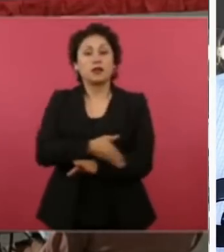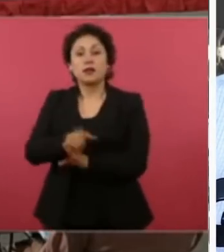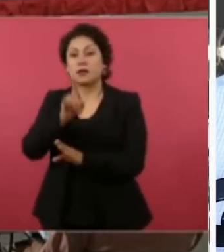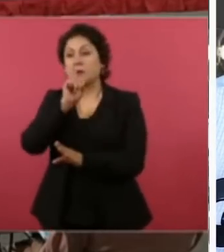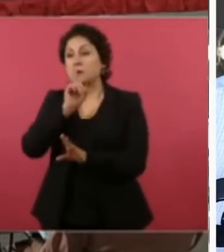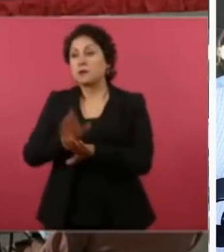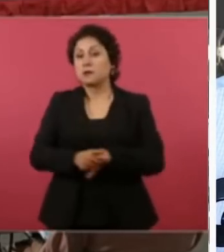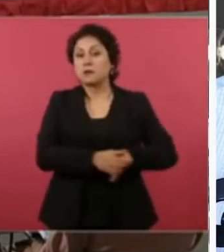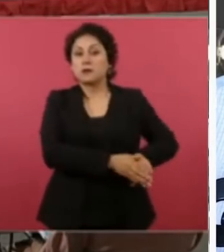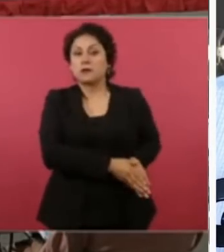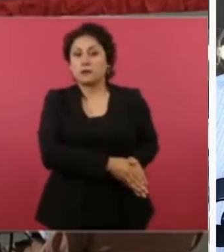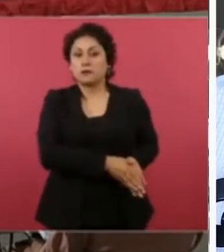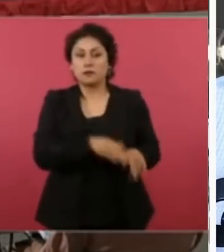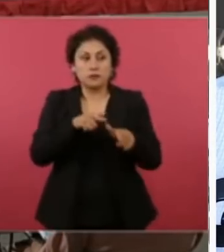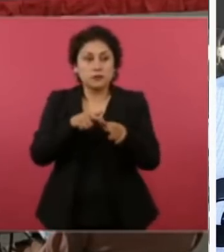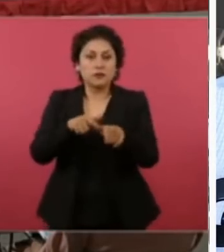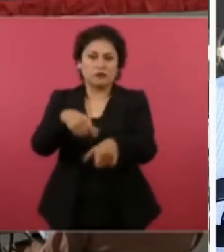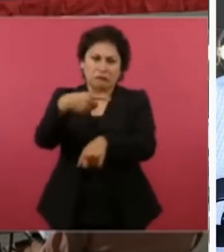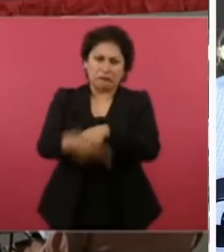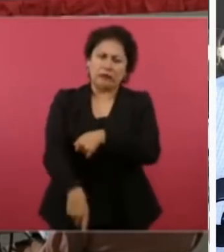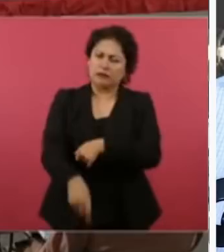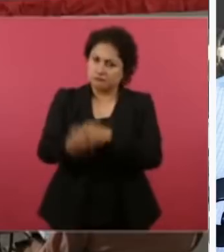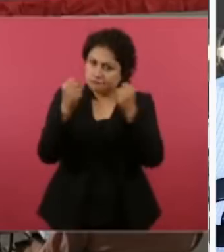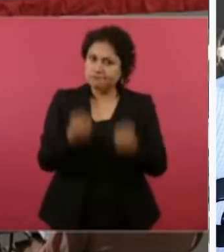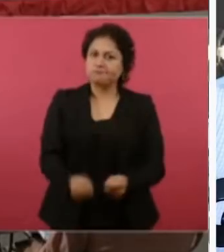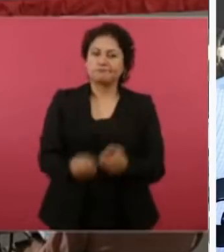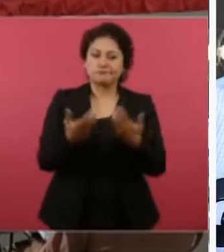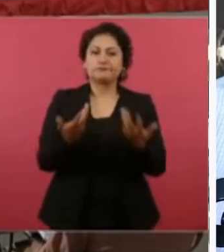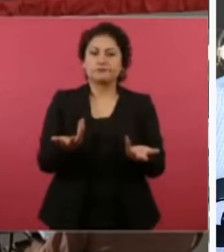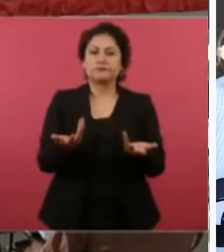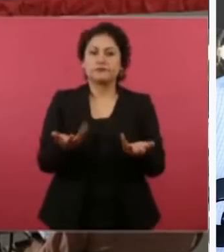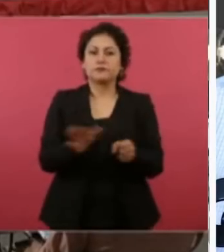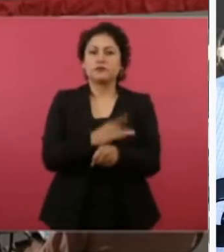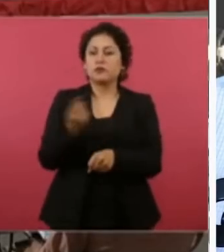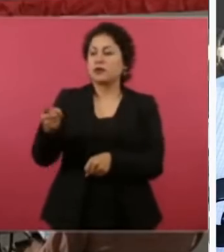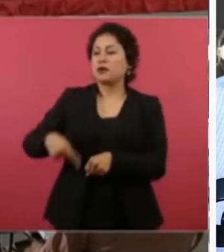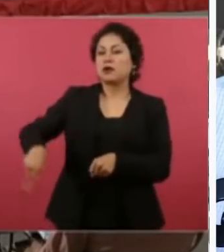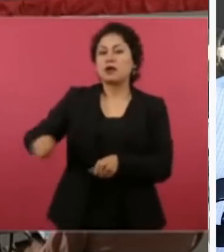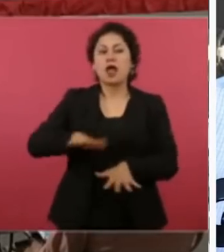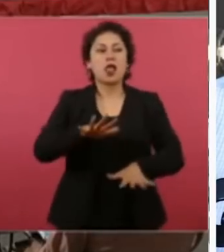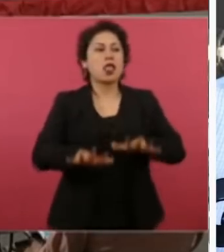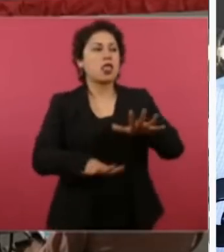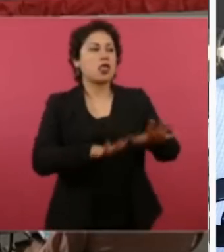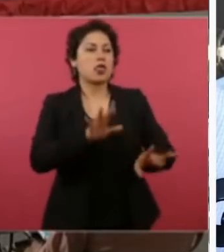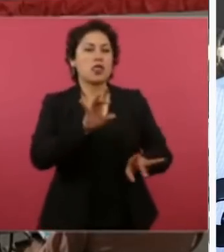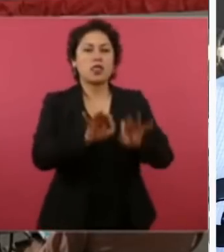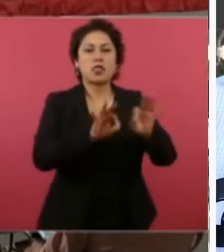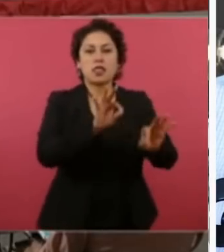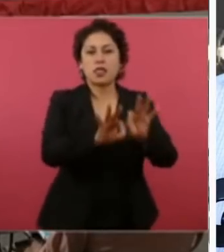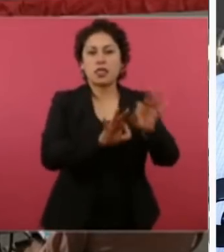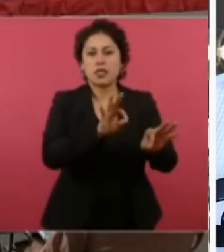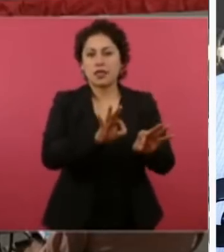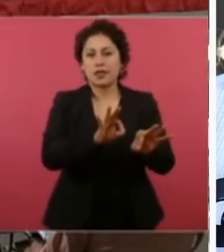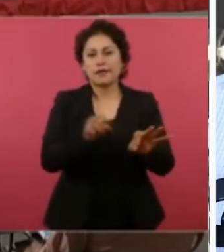la instrucción de que los migrantes que cruzan el río Bravo al llegar al otro lado, a Estados Unidos,